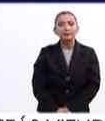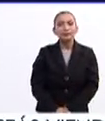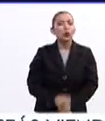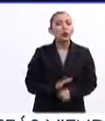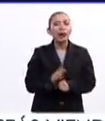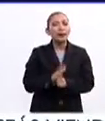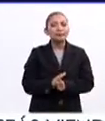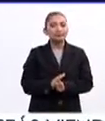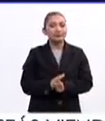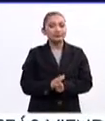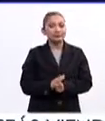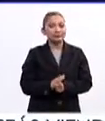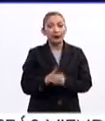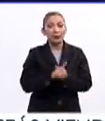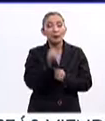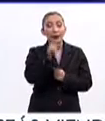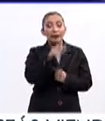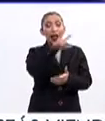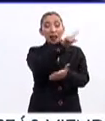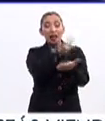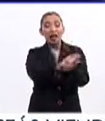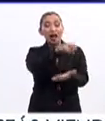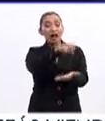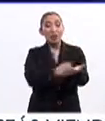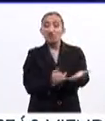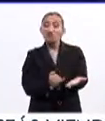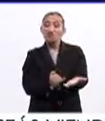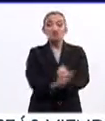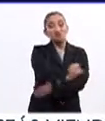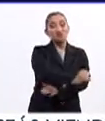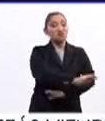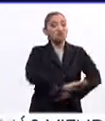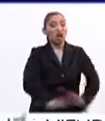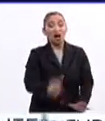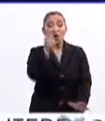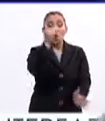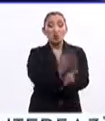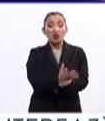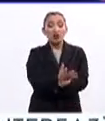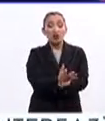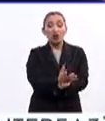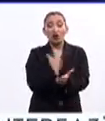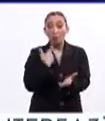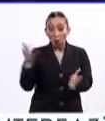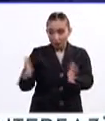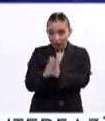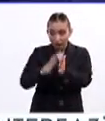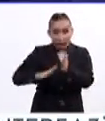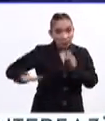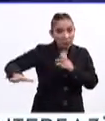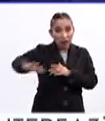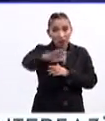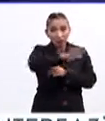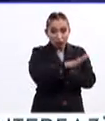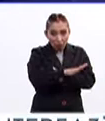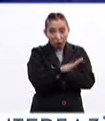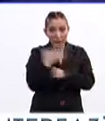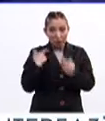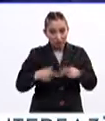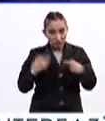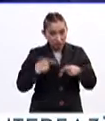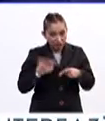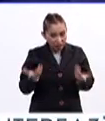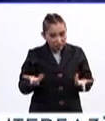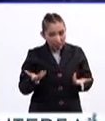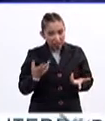que se dio esa reforma como una decisión unilateral, sin la participación de la